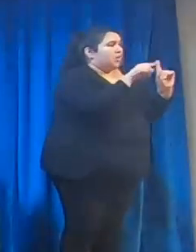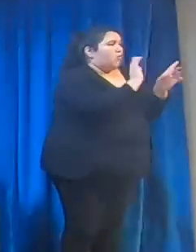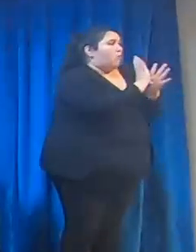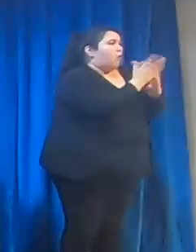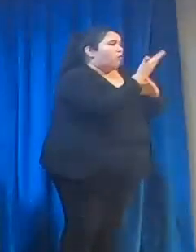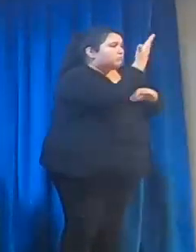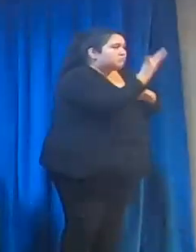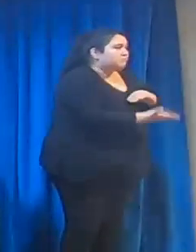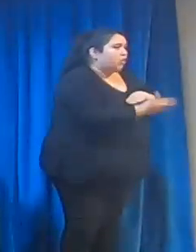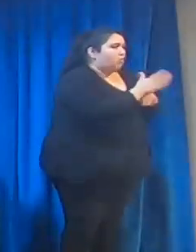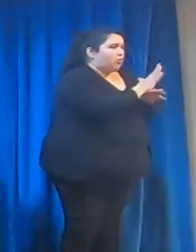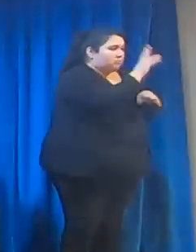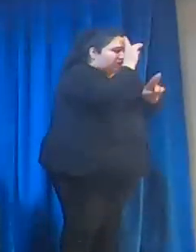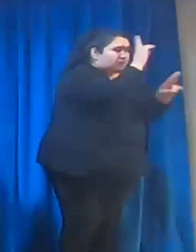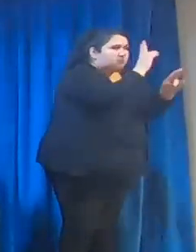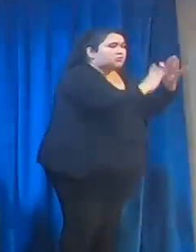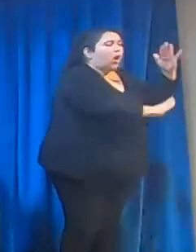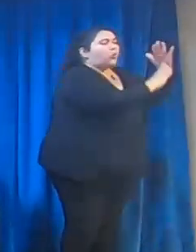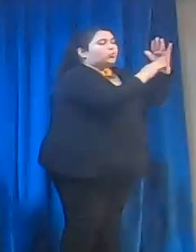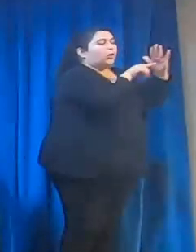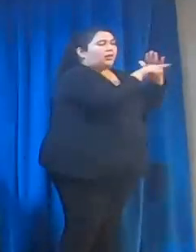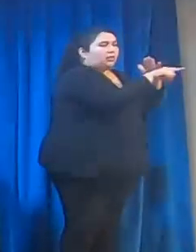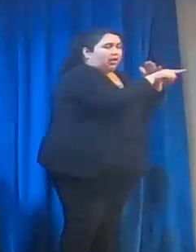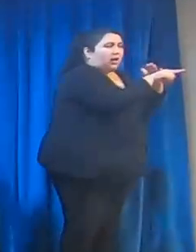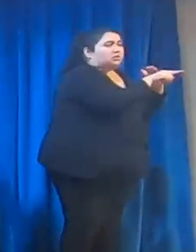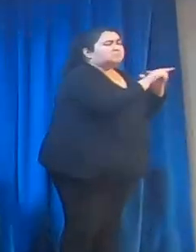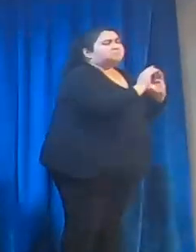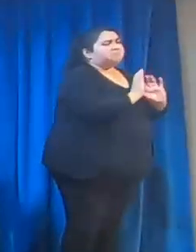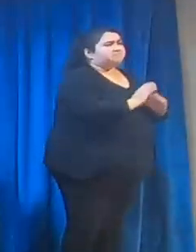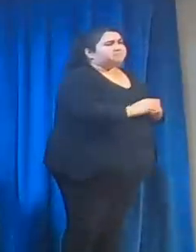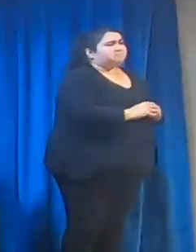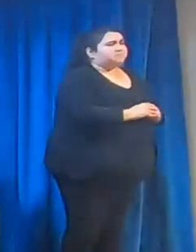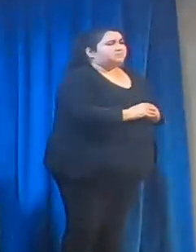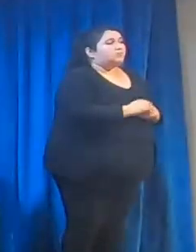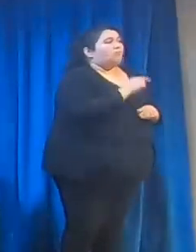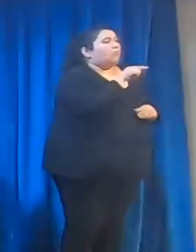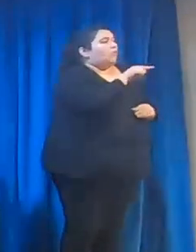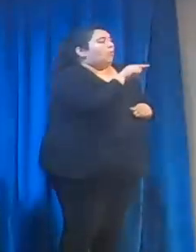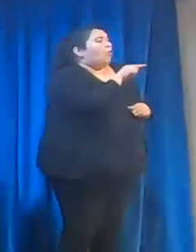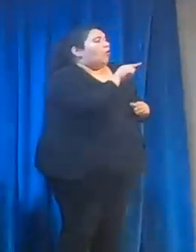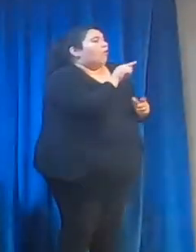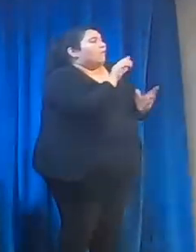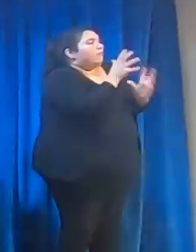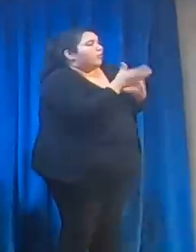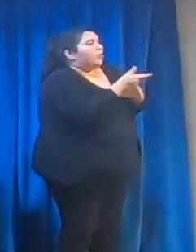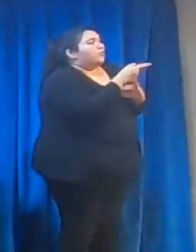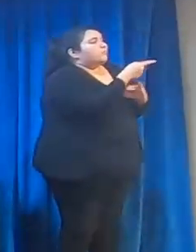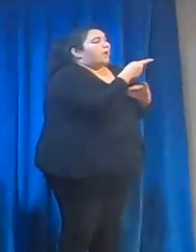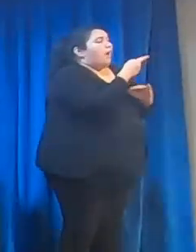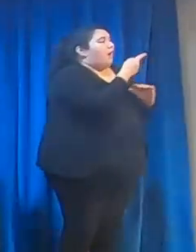autoridad, el respeto, lejos de presentarse como un rasgo o como un atributo